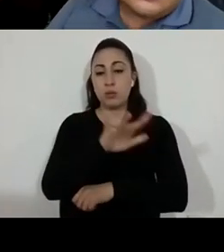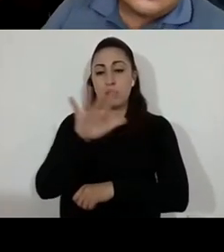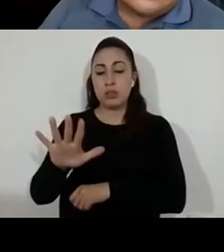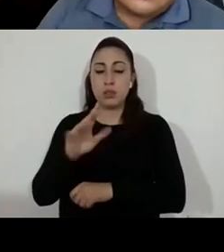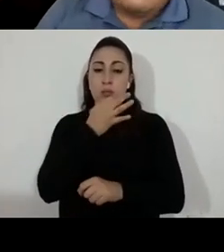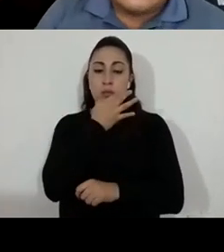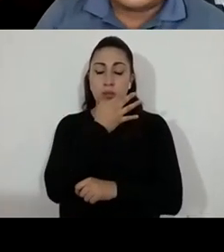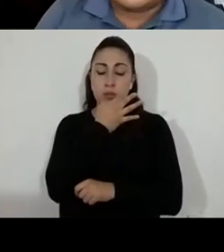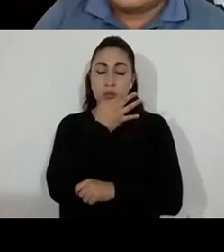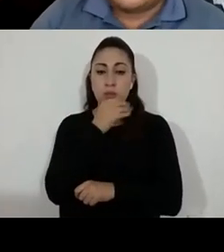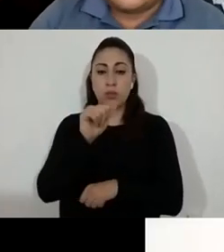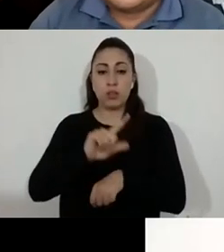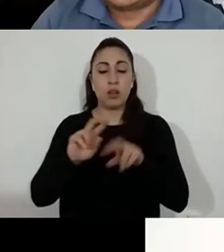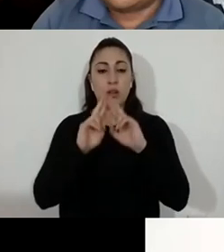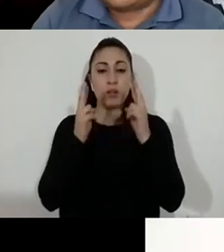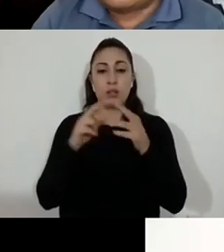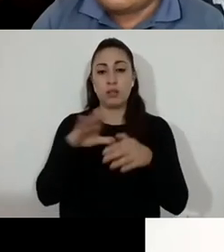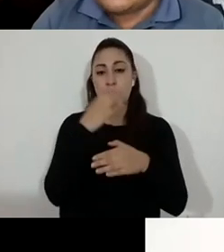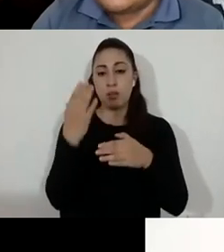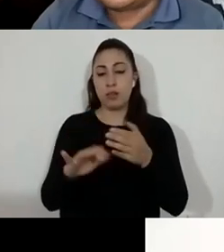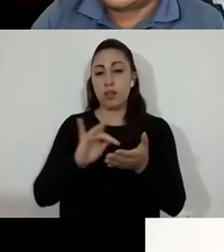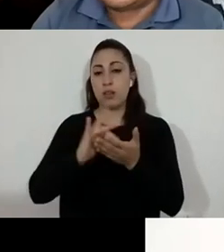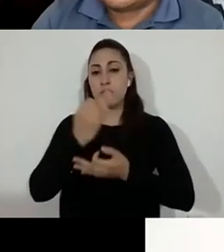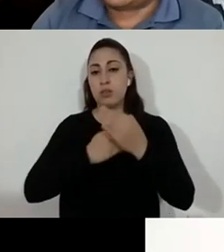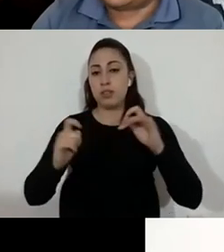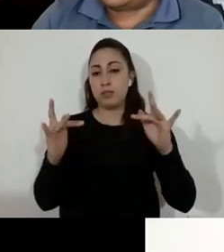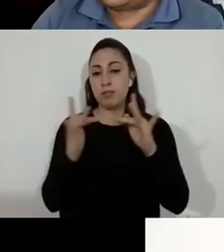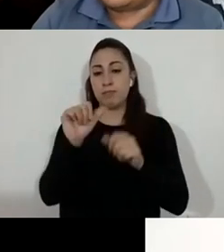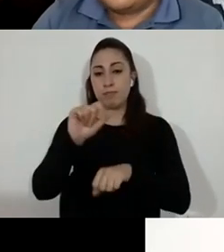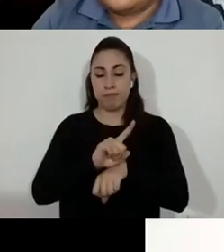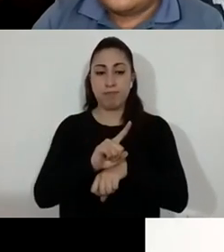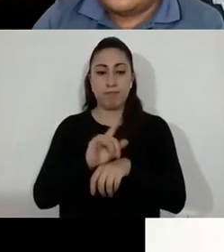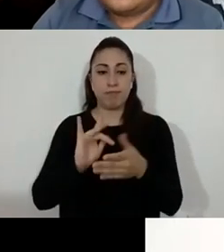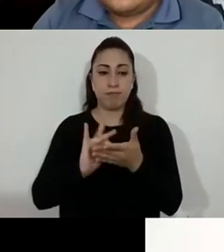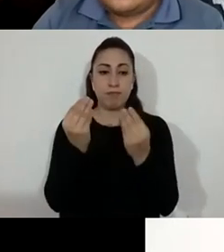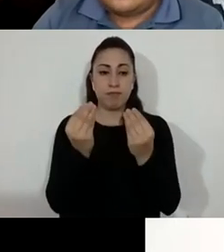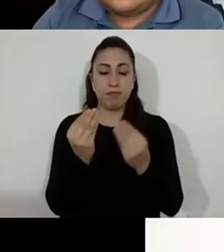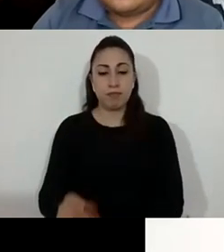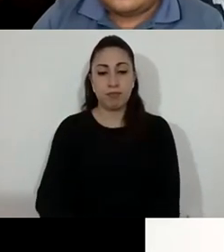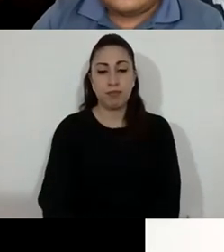14:55. Se levanta la sesión. Agradezco su amable asistencia.